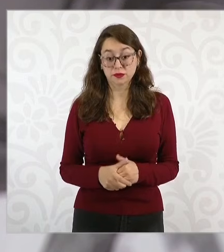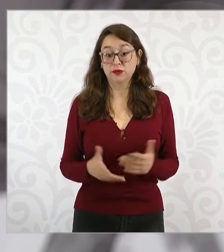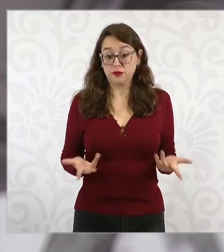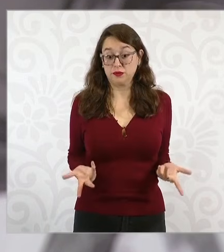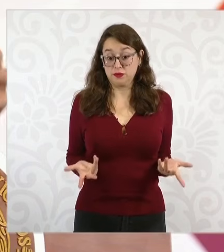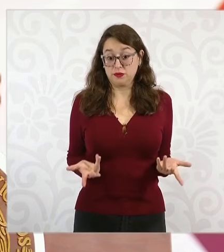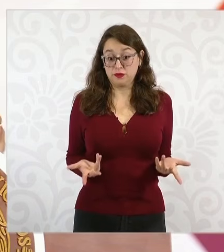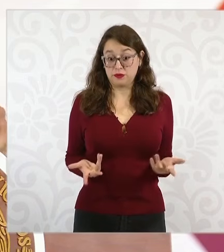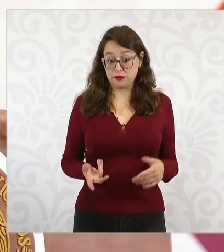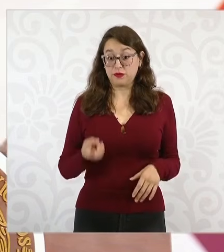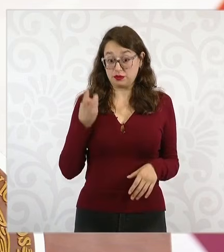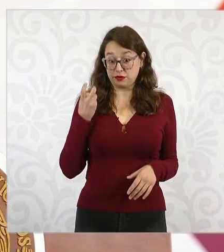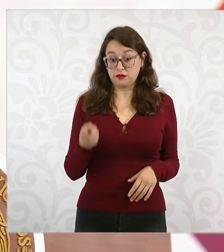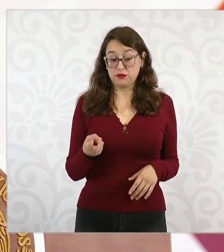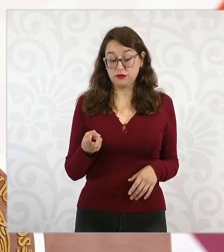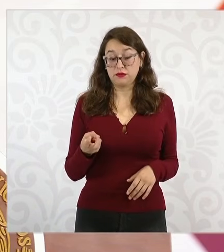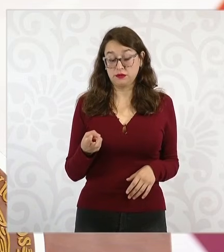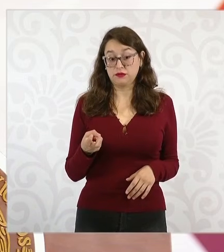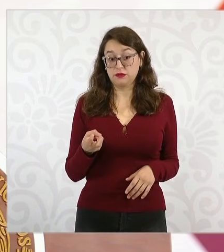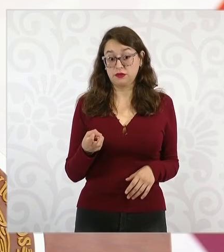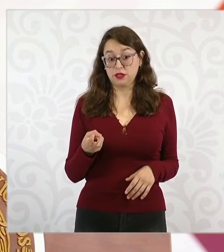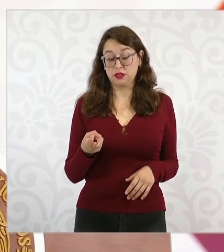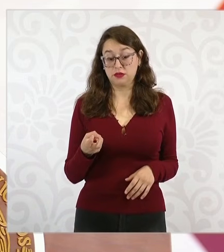Y eso le ha quedado muy claro